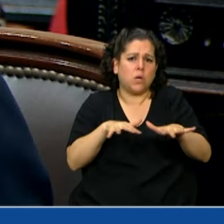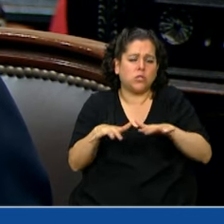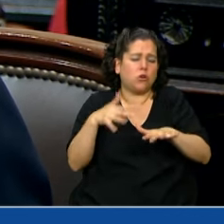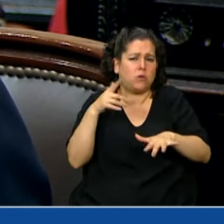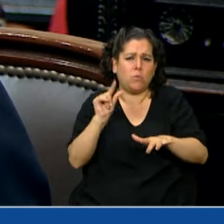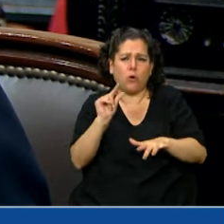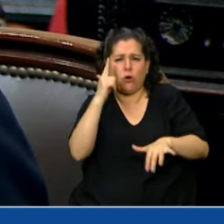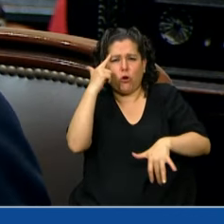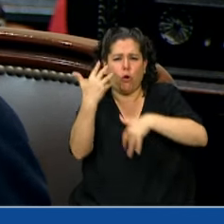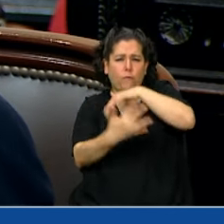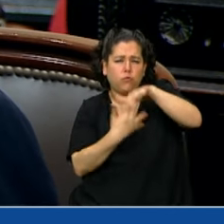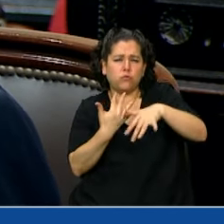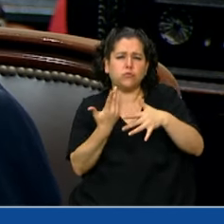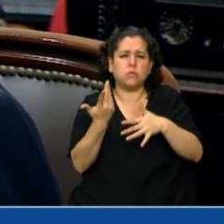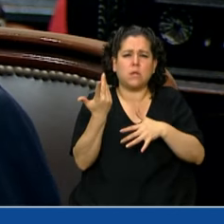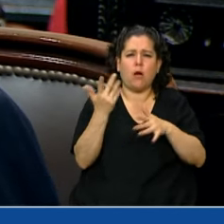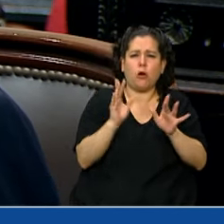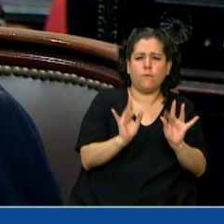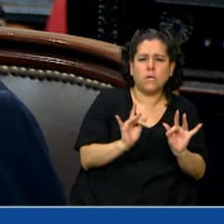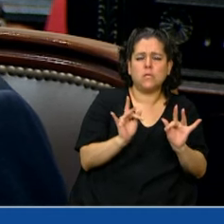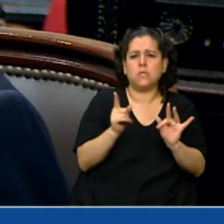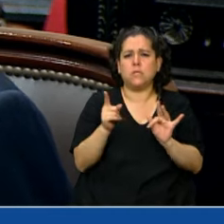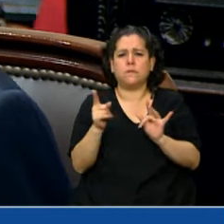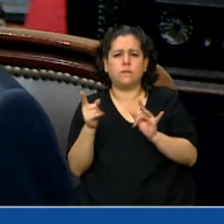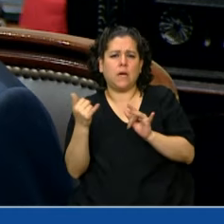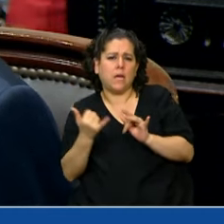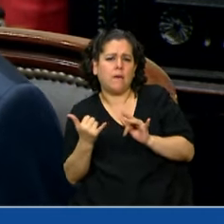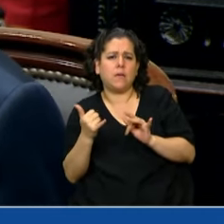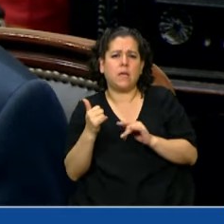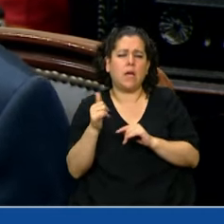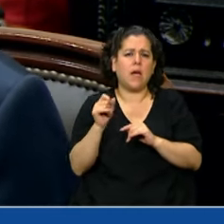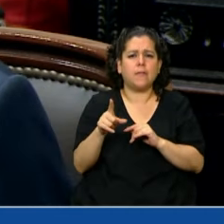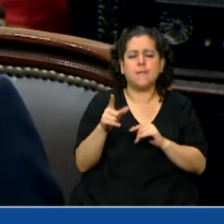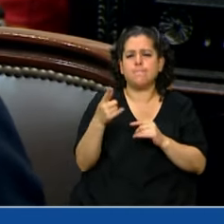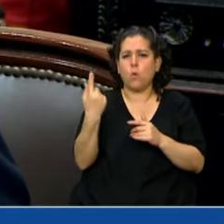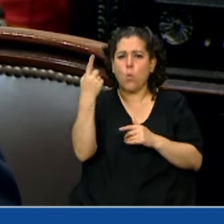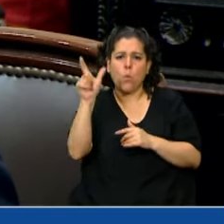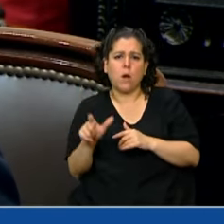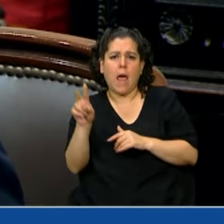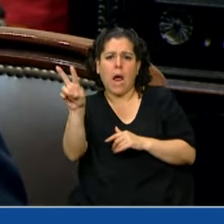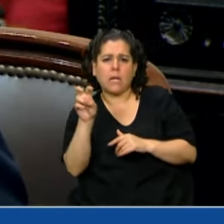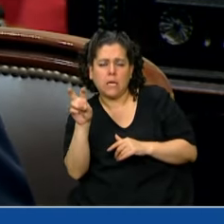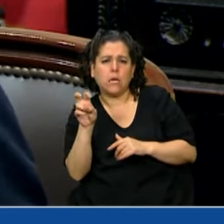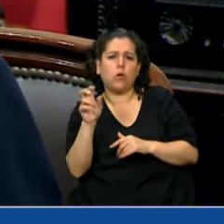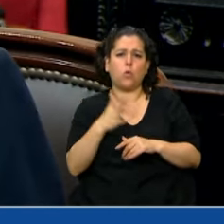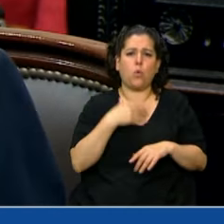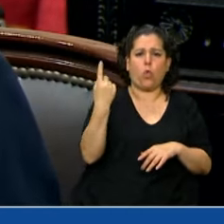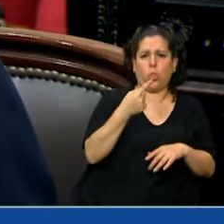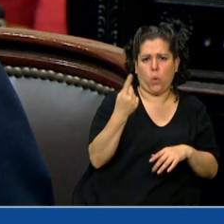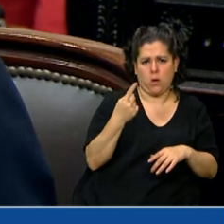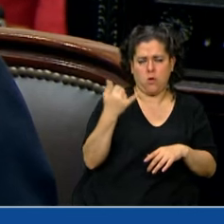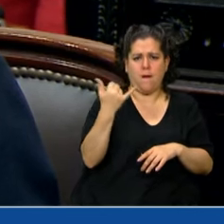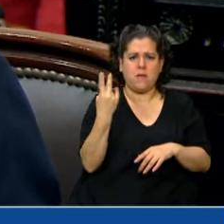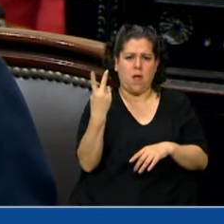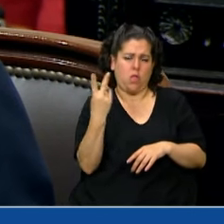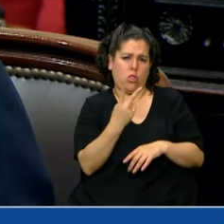confusas o conflictivas que se daban en relación de un inquilino y de un propietario